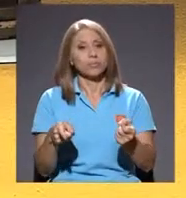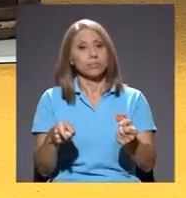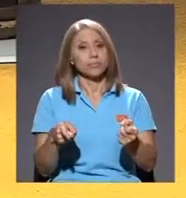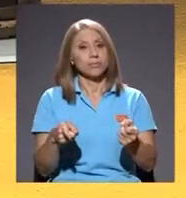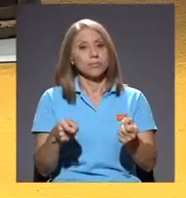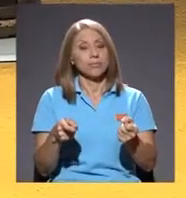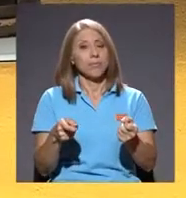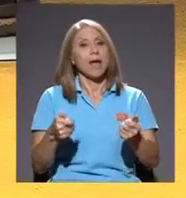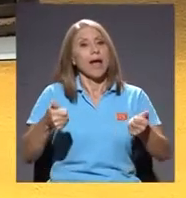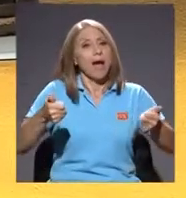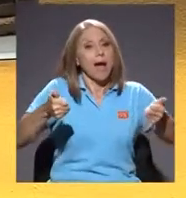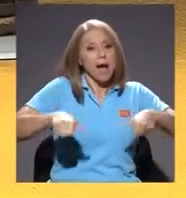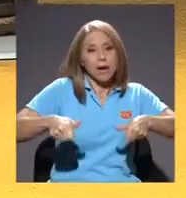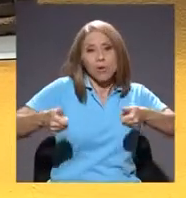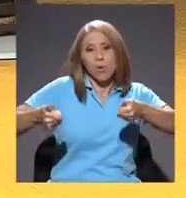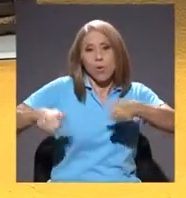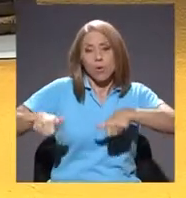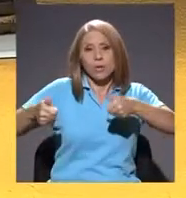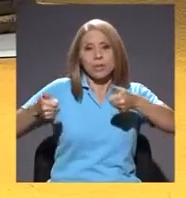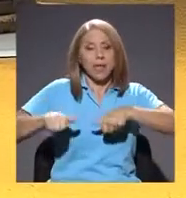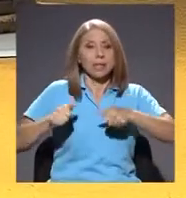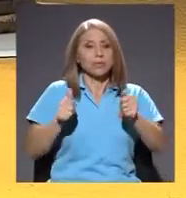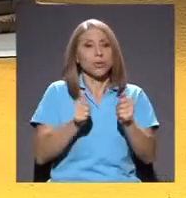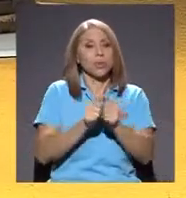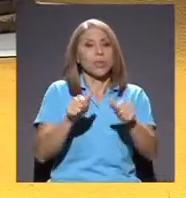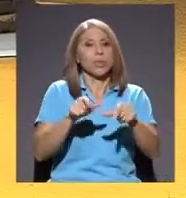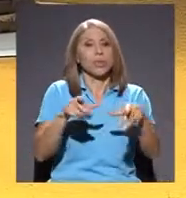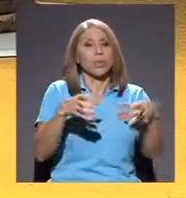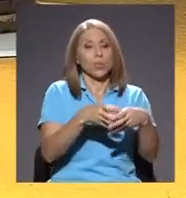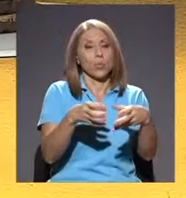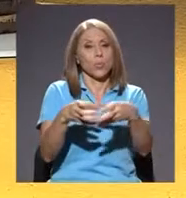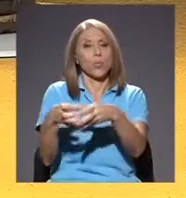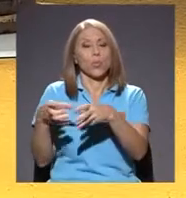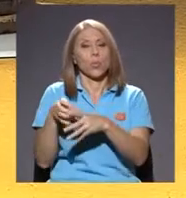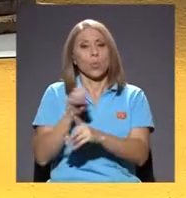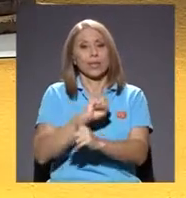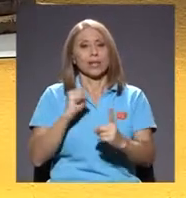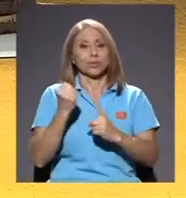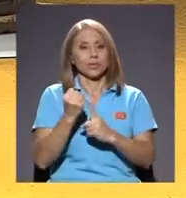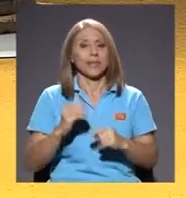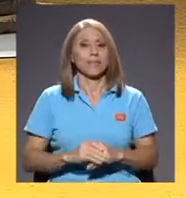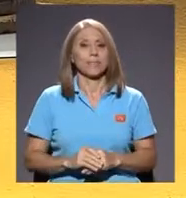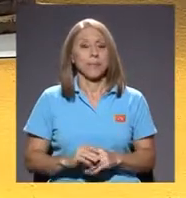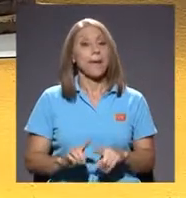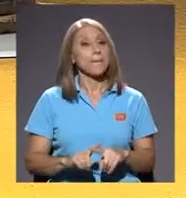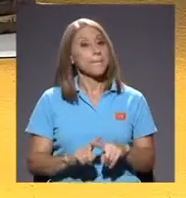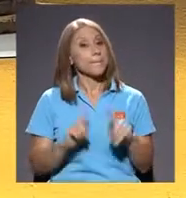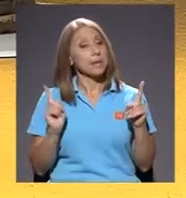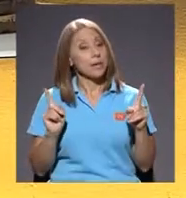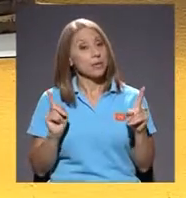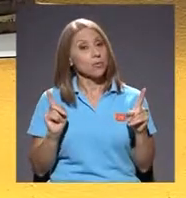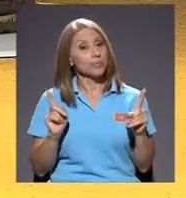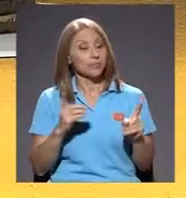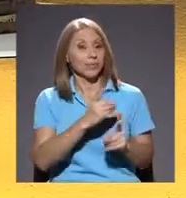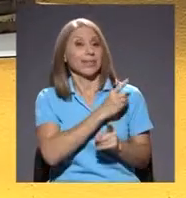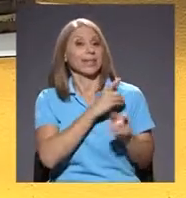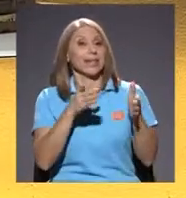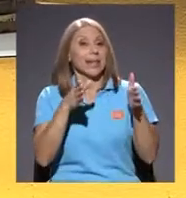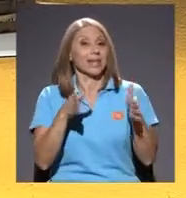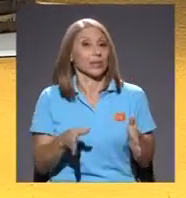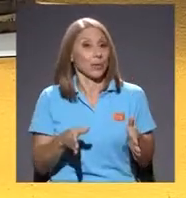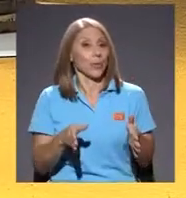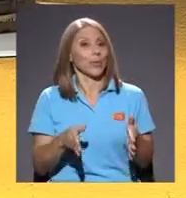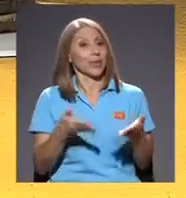acordadas con los distintos ámbitos de la sociedad pero el actor de esas el director de la